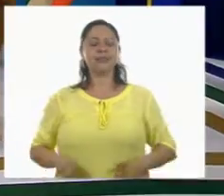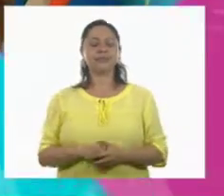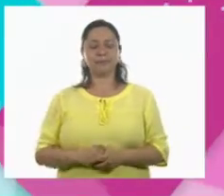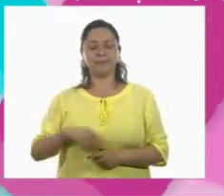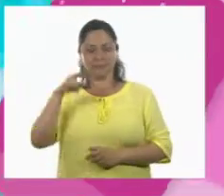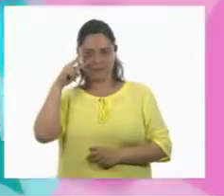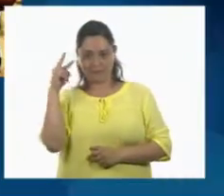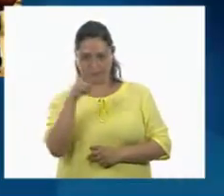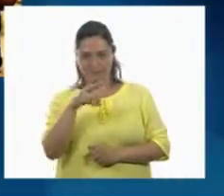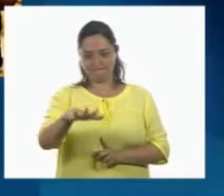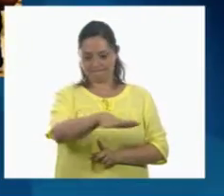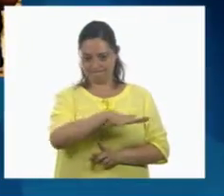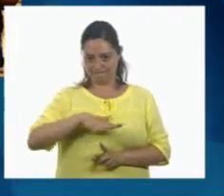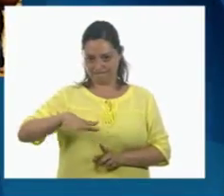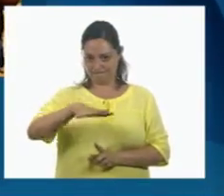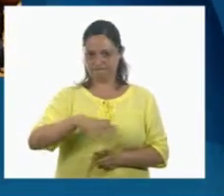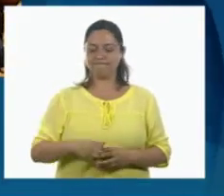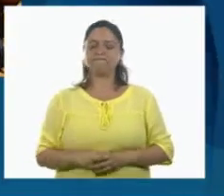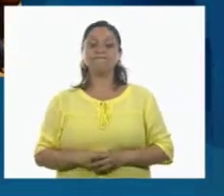verla.